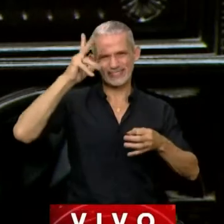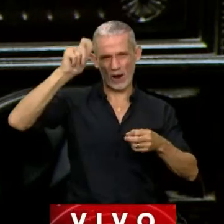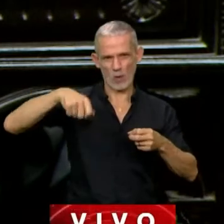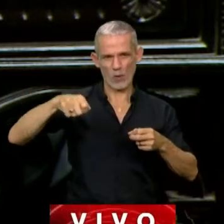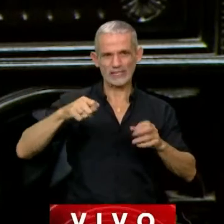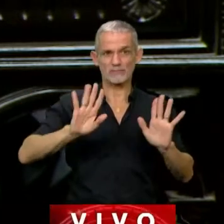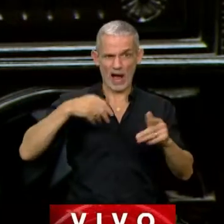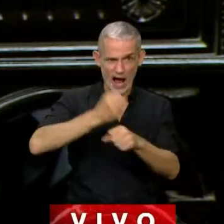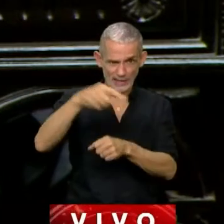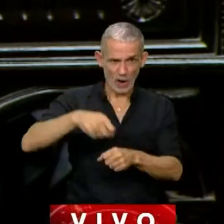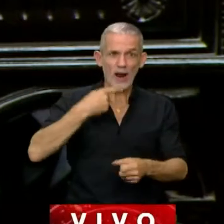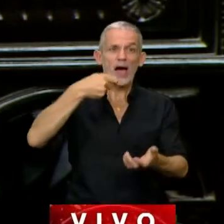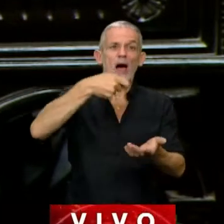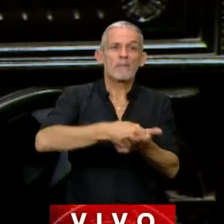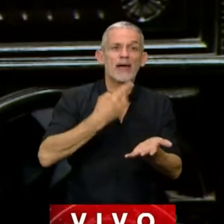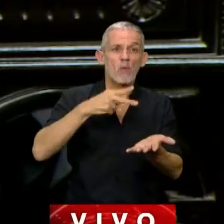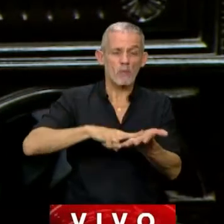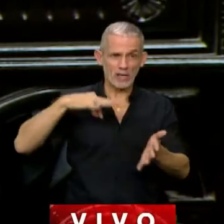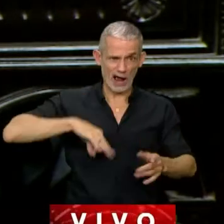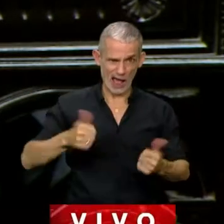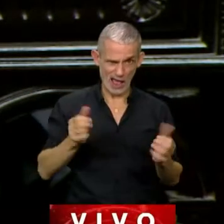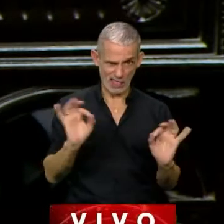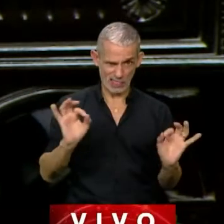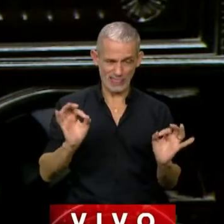no paga impuesto a las ganancias.